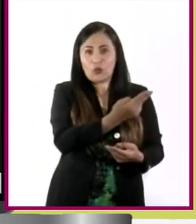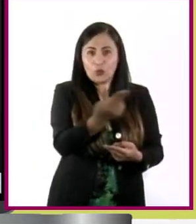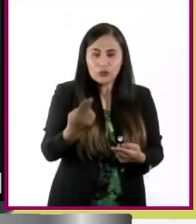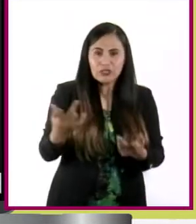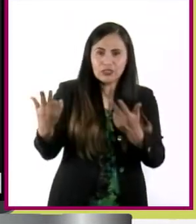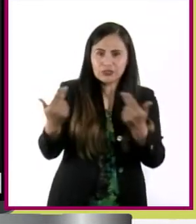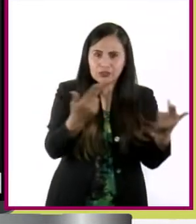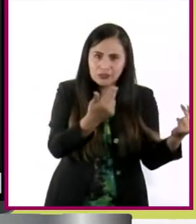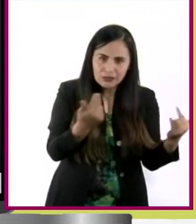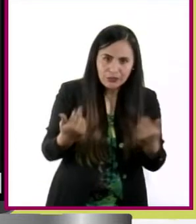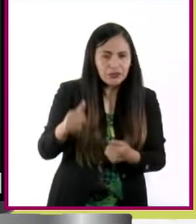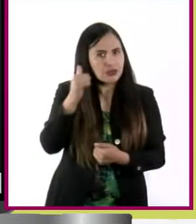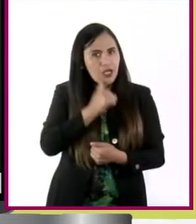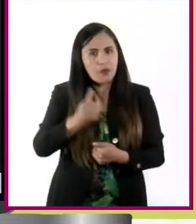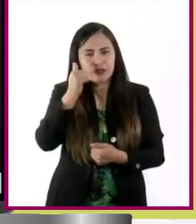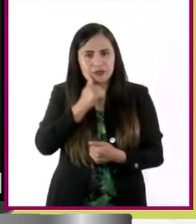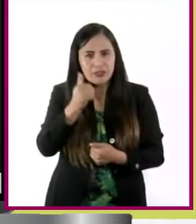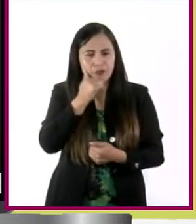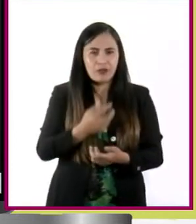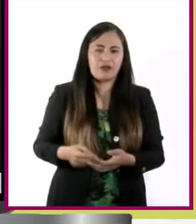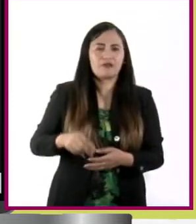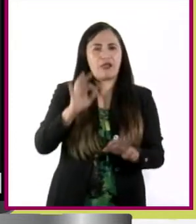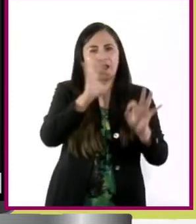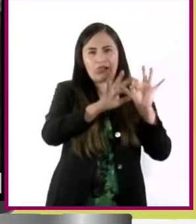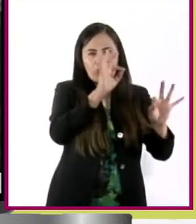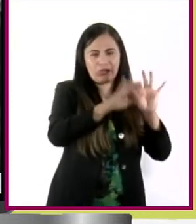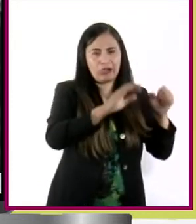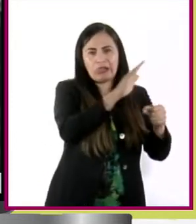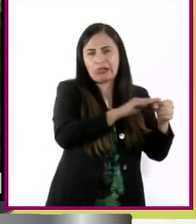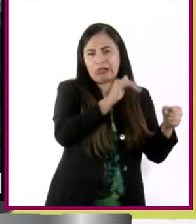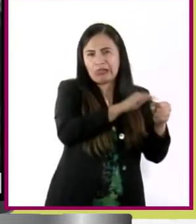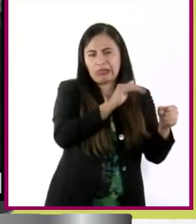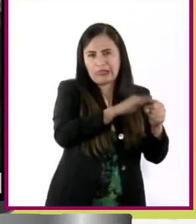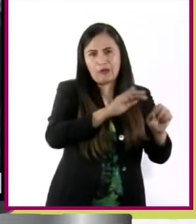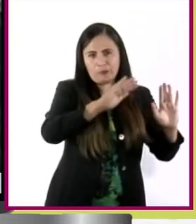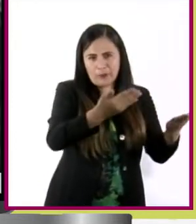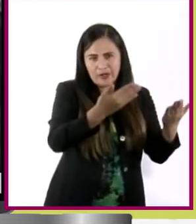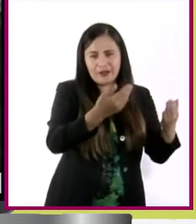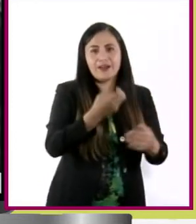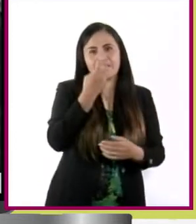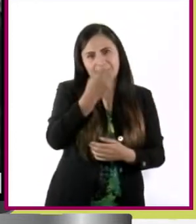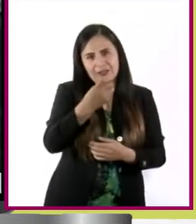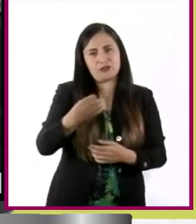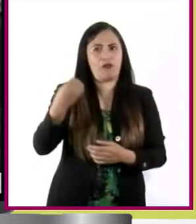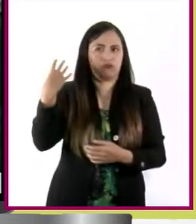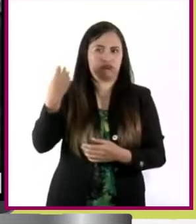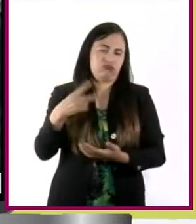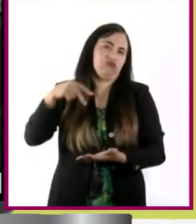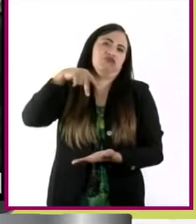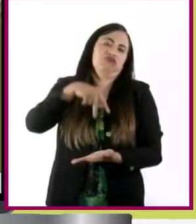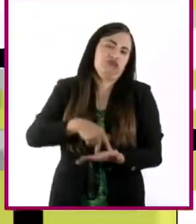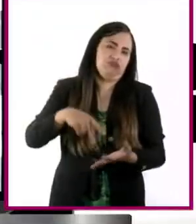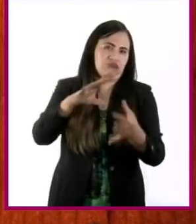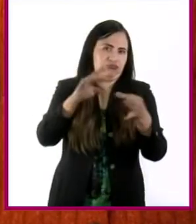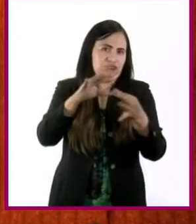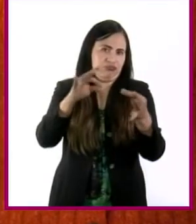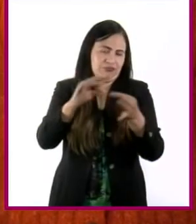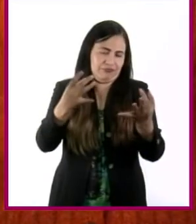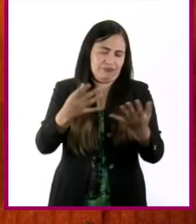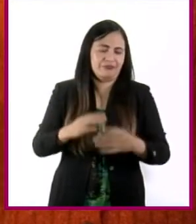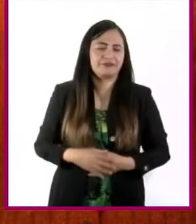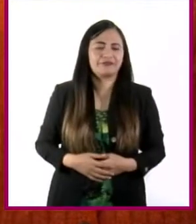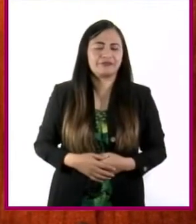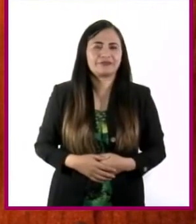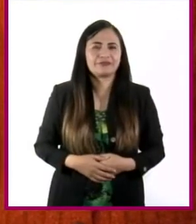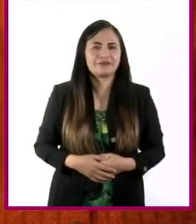porque en todos los momentos nos van a tratar de andar convenciendo de algo y para eso sirven también los discursos argumentativos. En